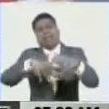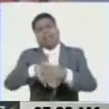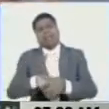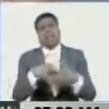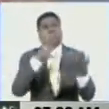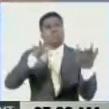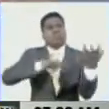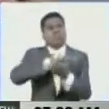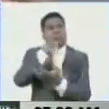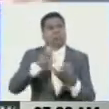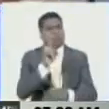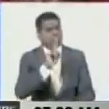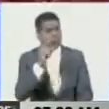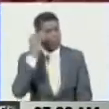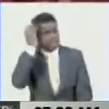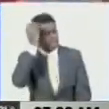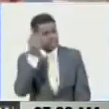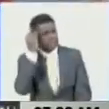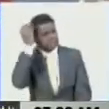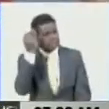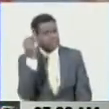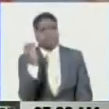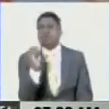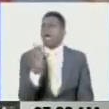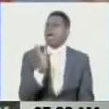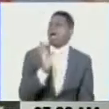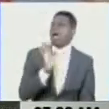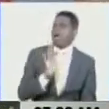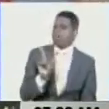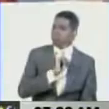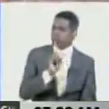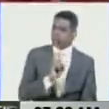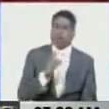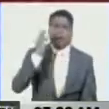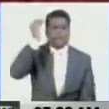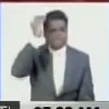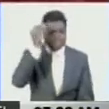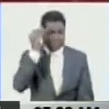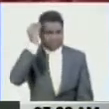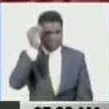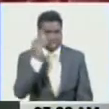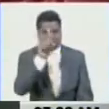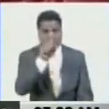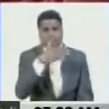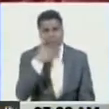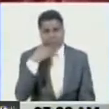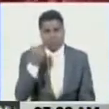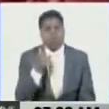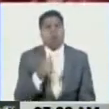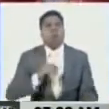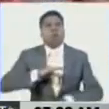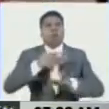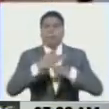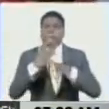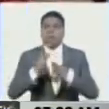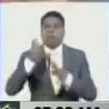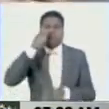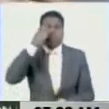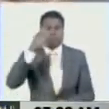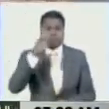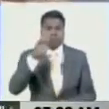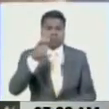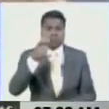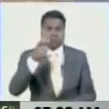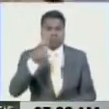tantos problemas? La reflexión es, a pesar de esos problemas, el pueblo supera las dificultades y